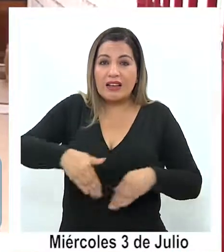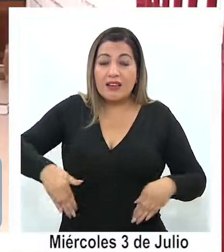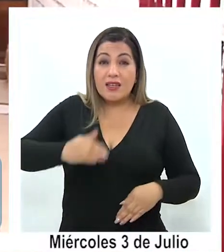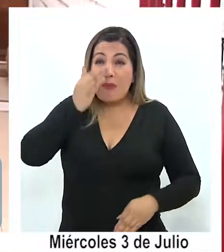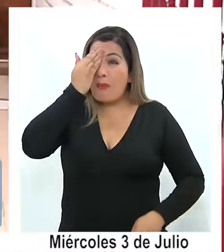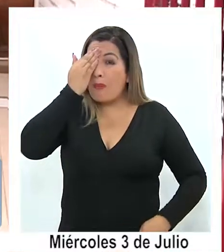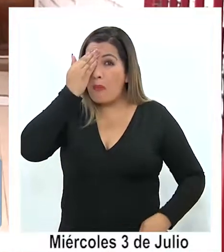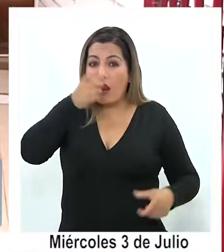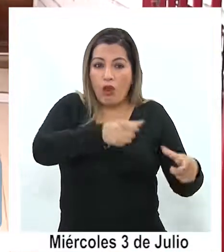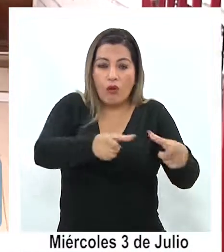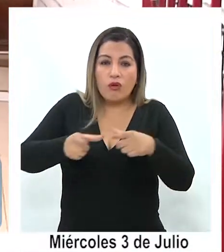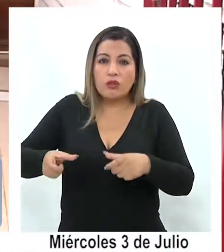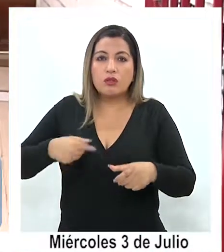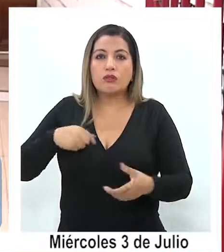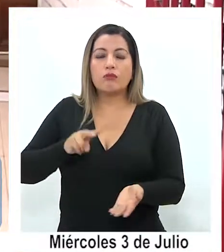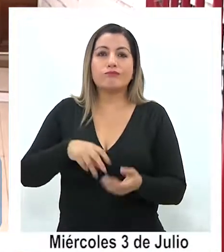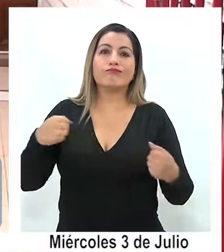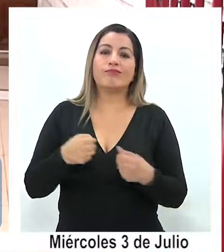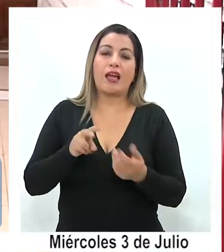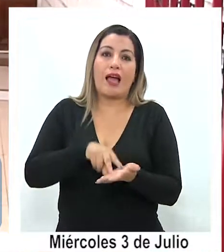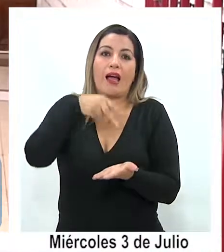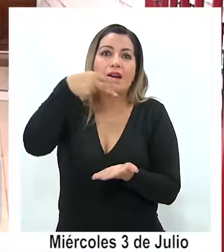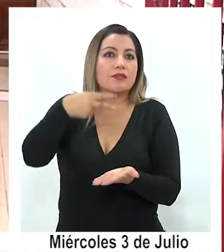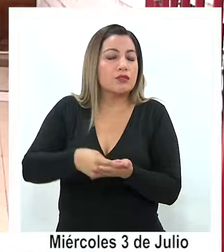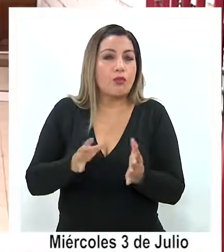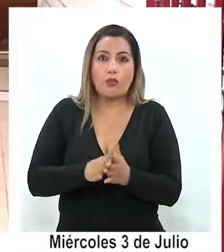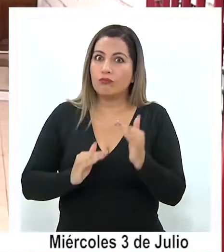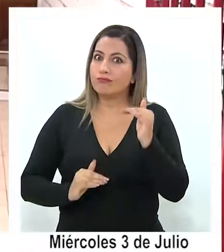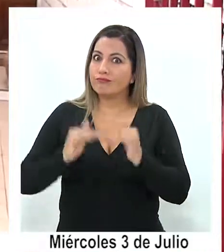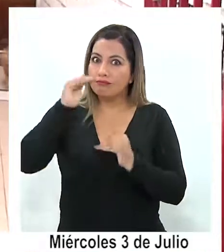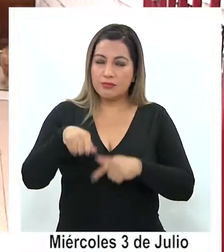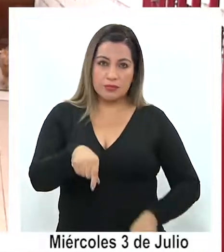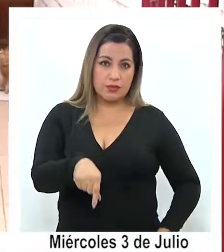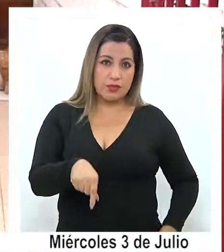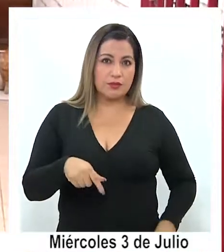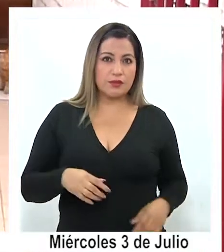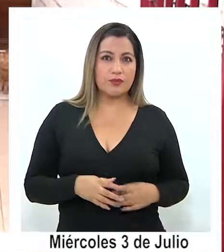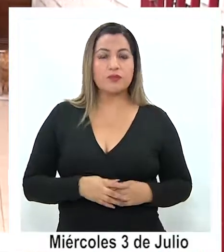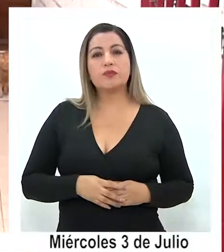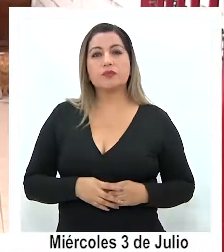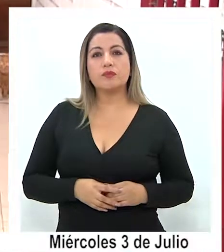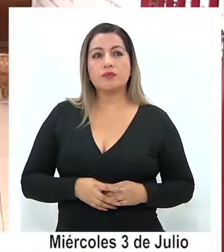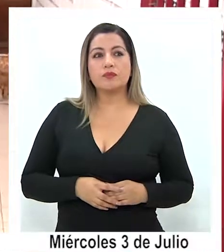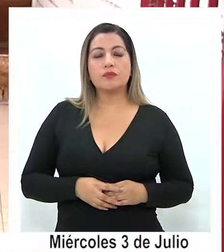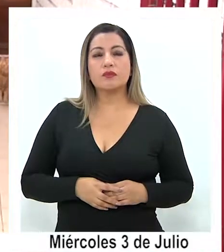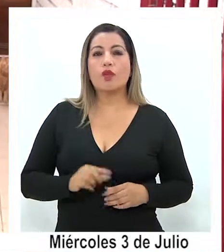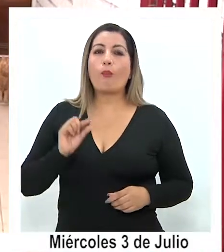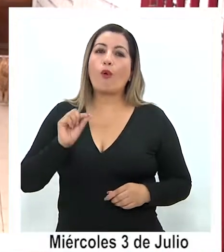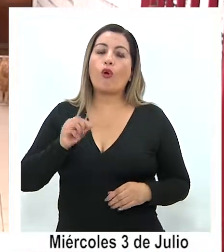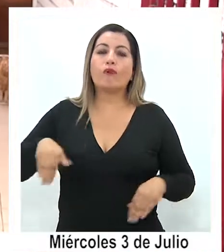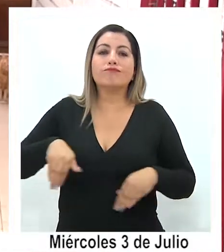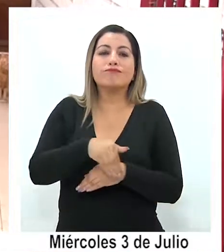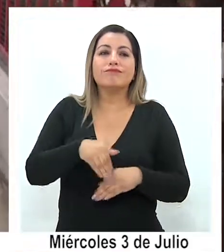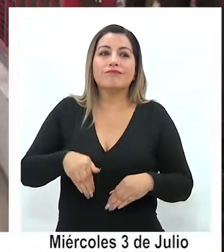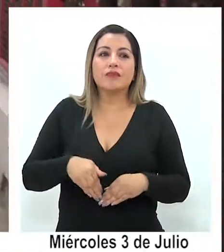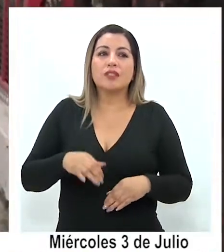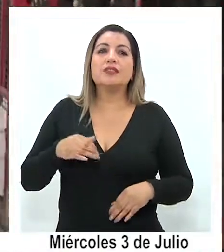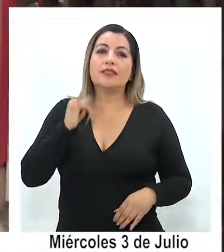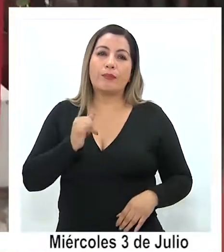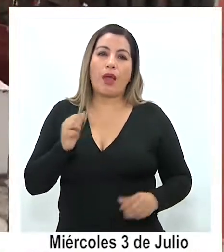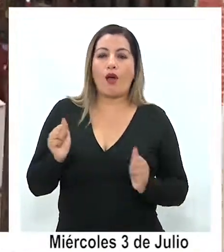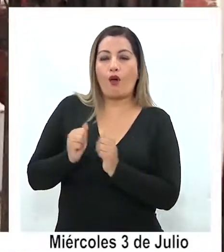estaban en tan mal estado, el riesgo de tener un accidente era muy alto. Entonces yo salía muy poquito o muy